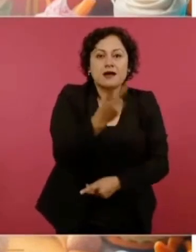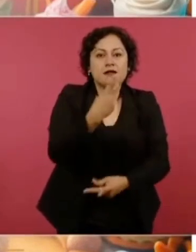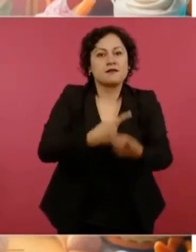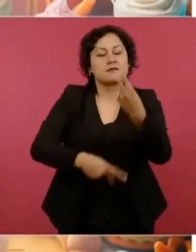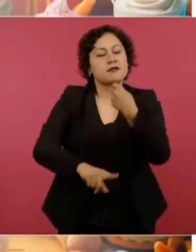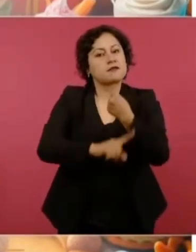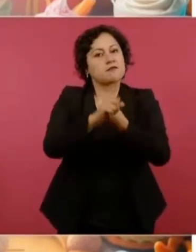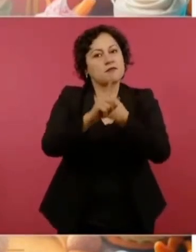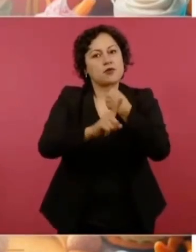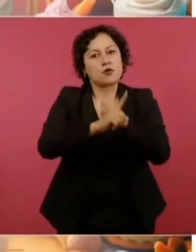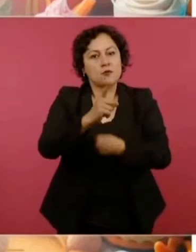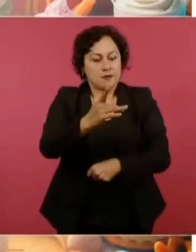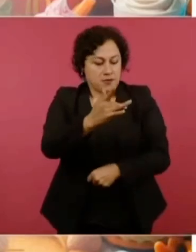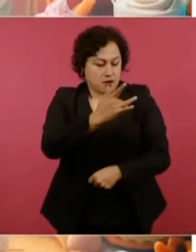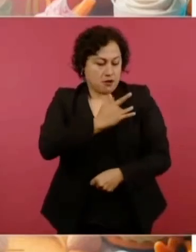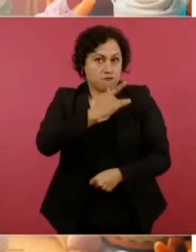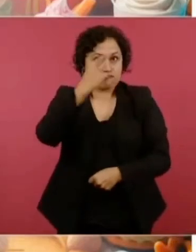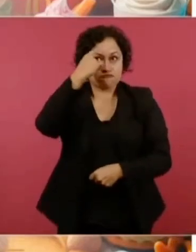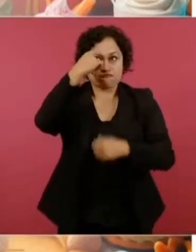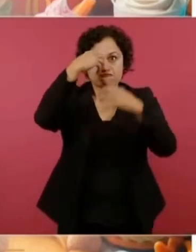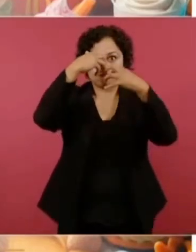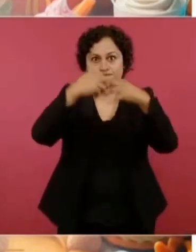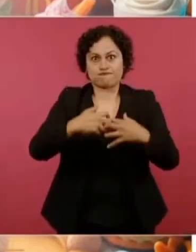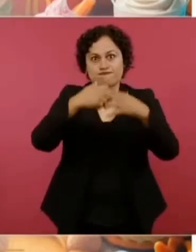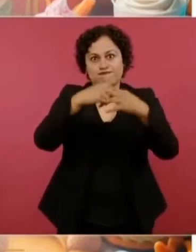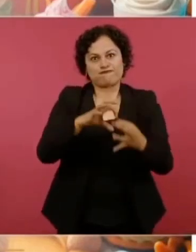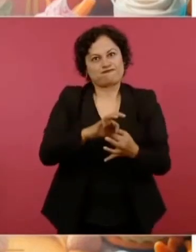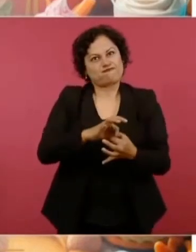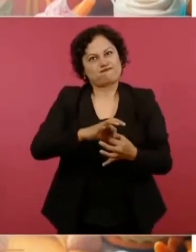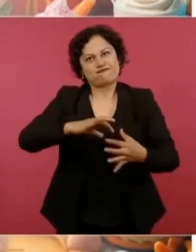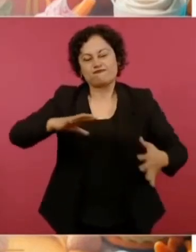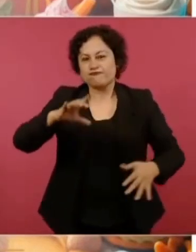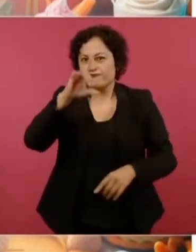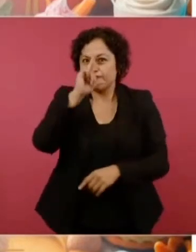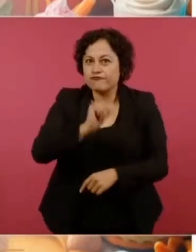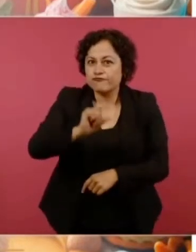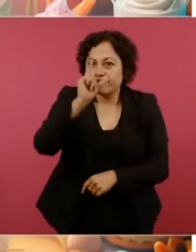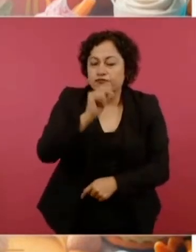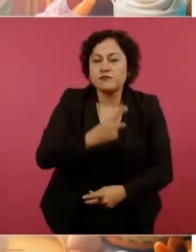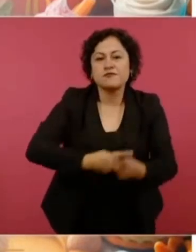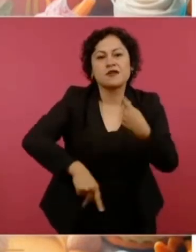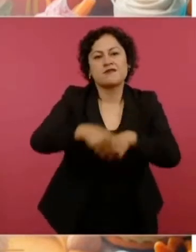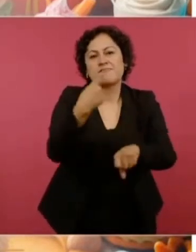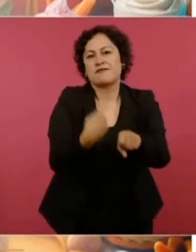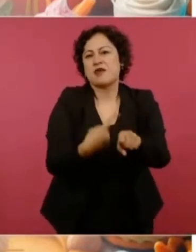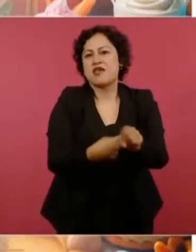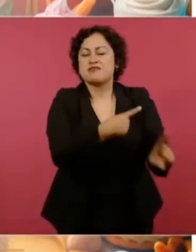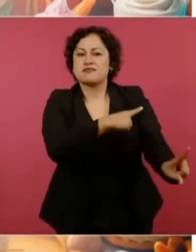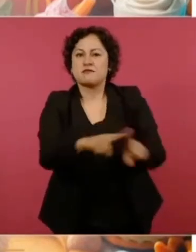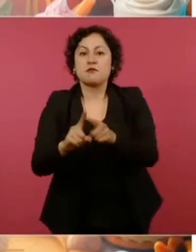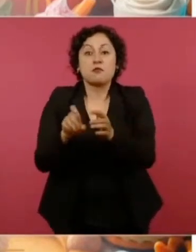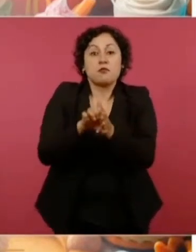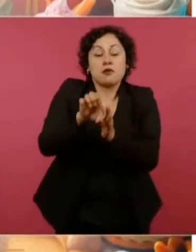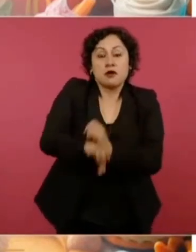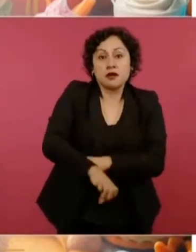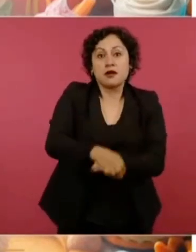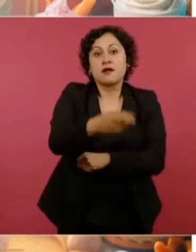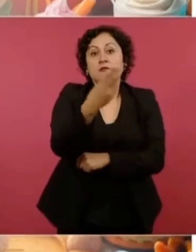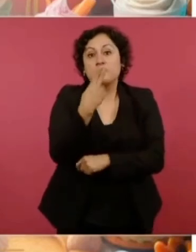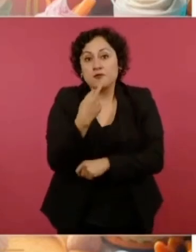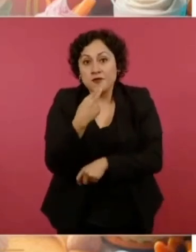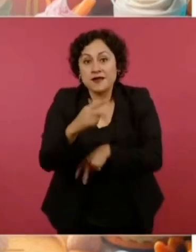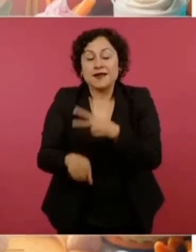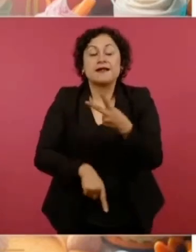cerebro, promueve la diabetes, varios tipos de cáncer, la hipertensión arterial, la